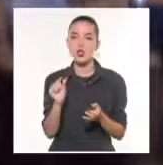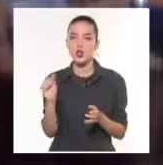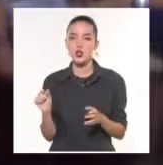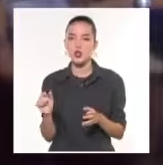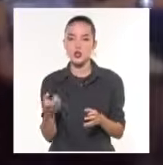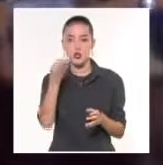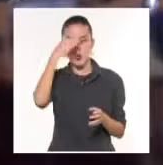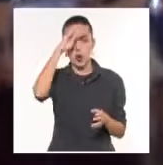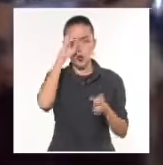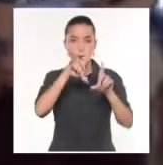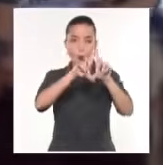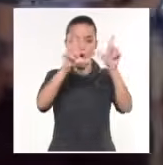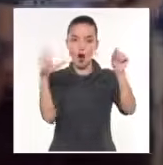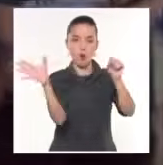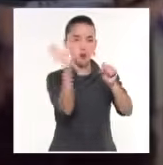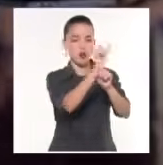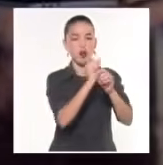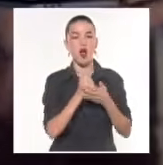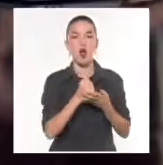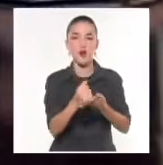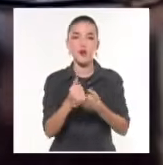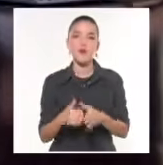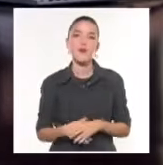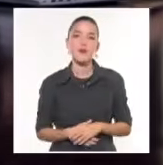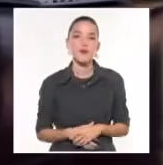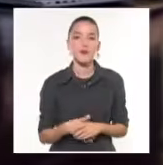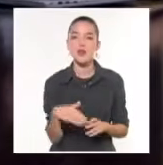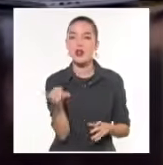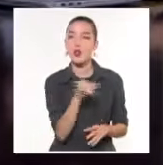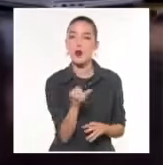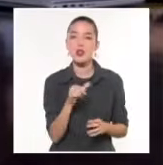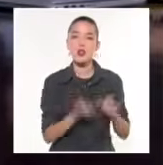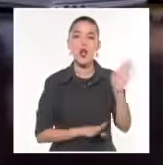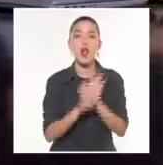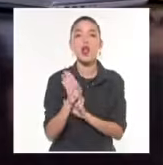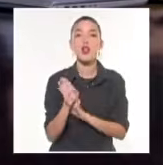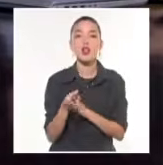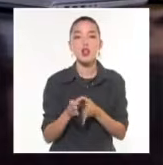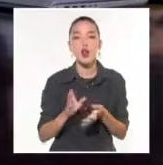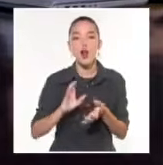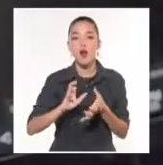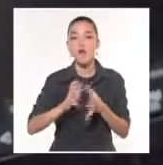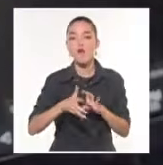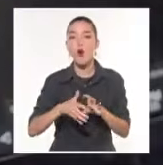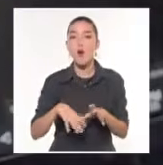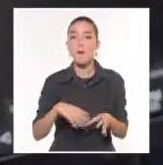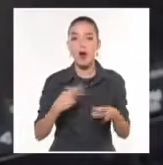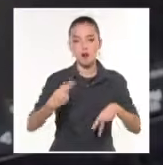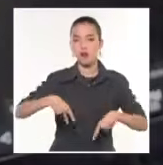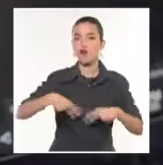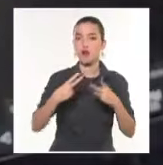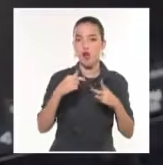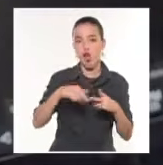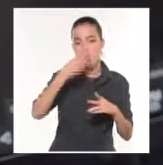cubano. Contar con Cecilia expande las posibilidades para el desarrollo de nuevas herramientas digitales en Cuba. Por eso, sus